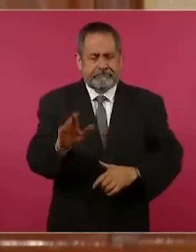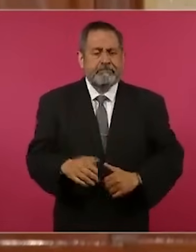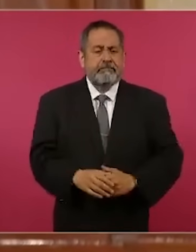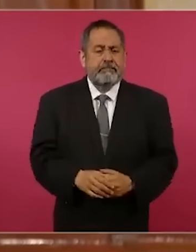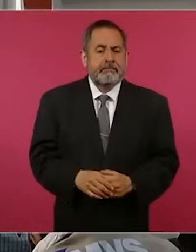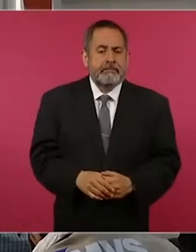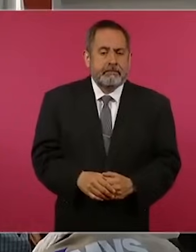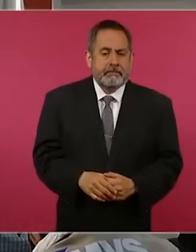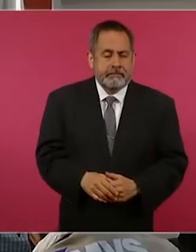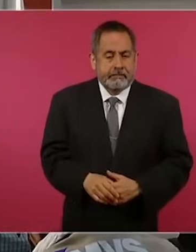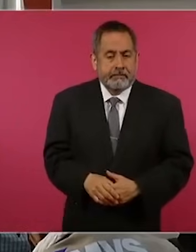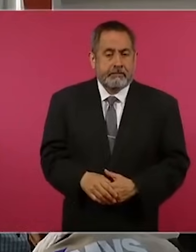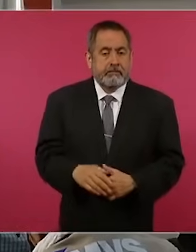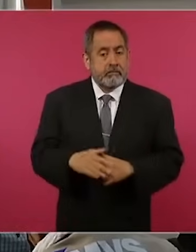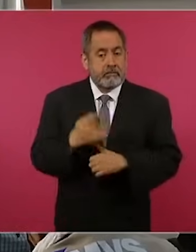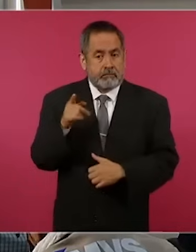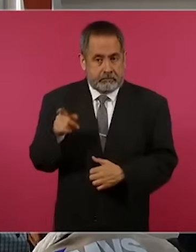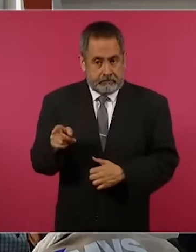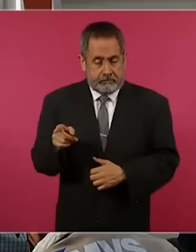Porque,